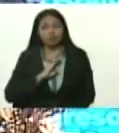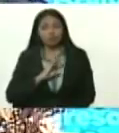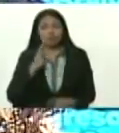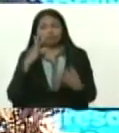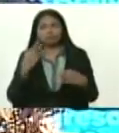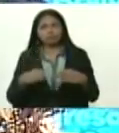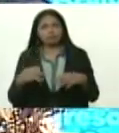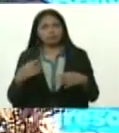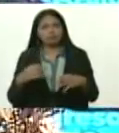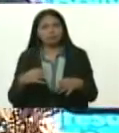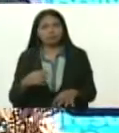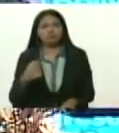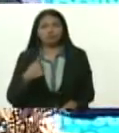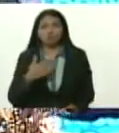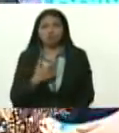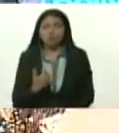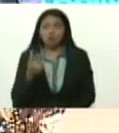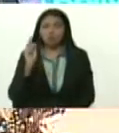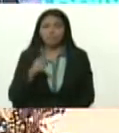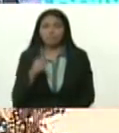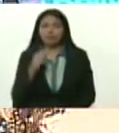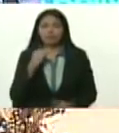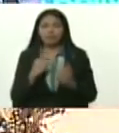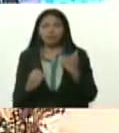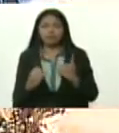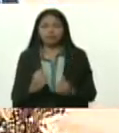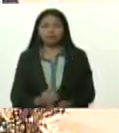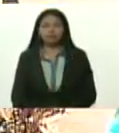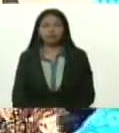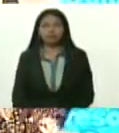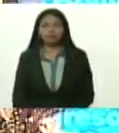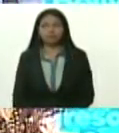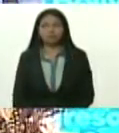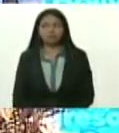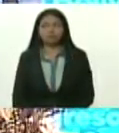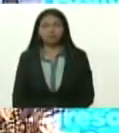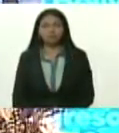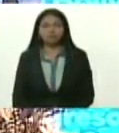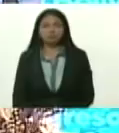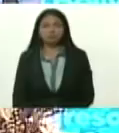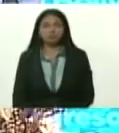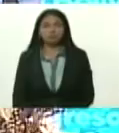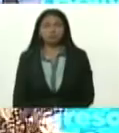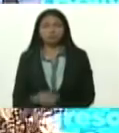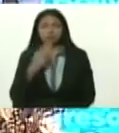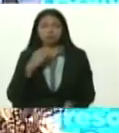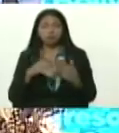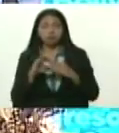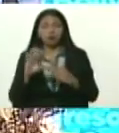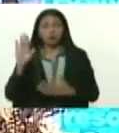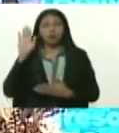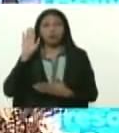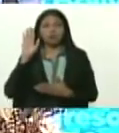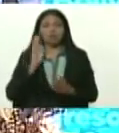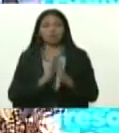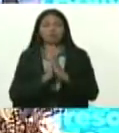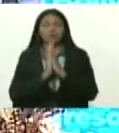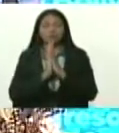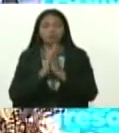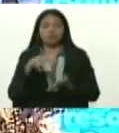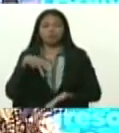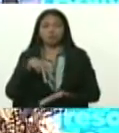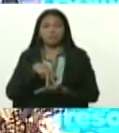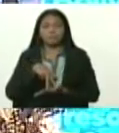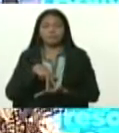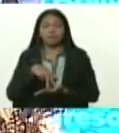Sencillo como es. Yo quiero finalizar. Voy a proceder a juramentar, por favor, pónganse de